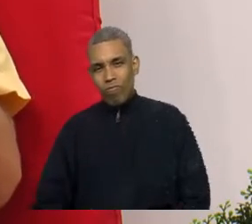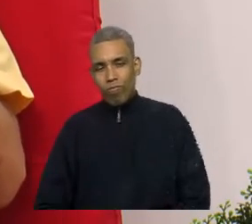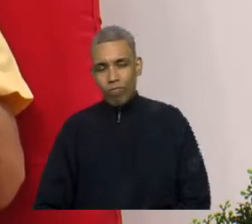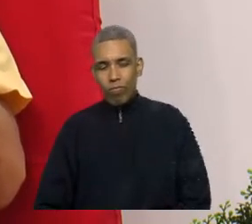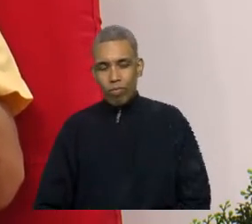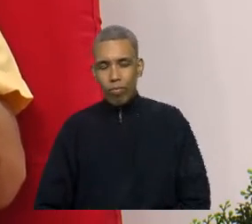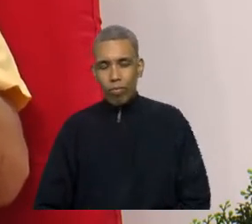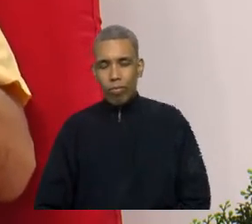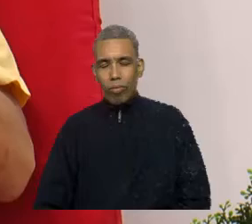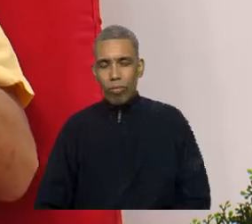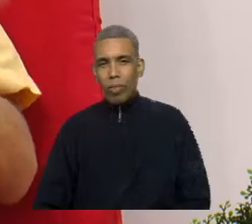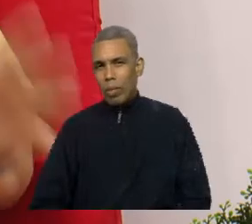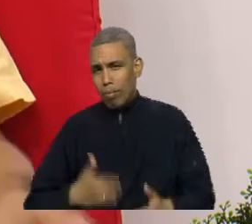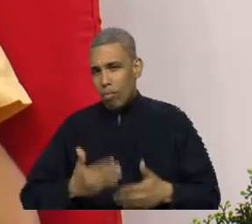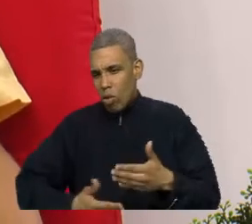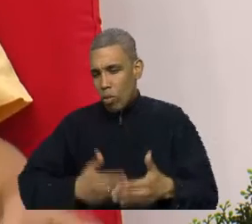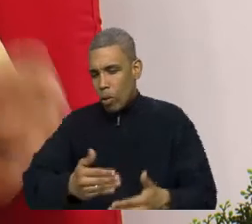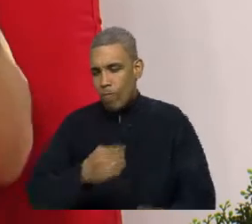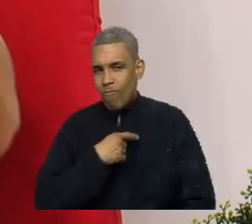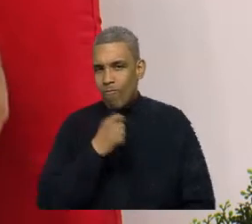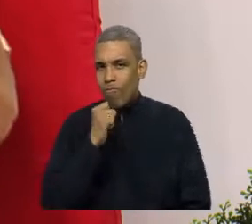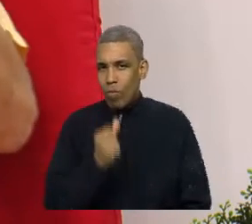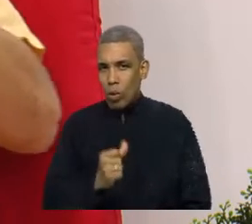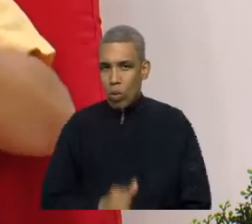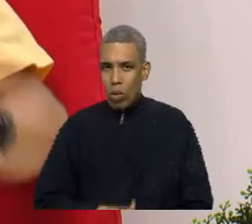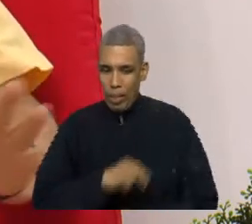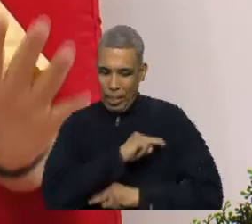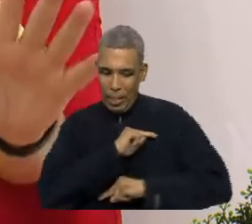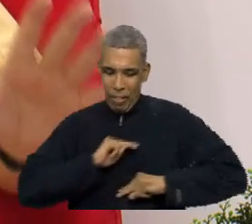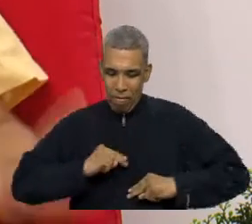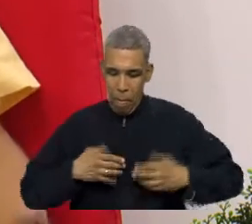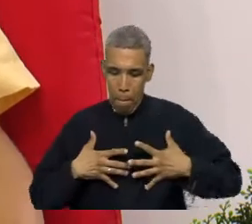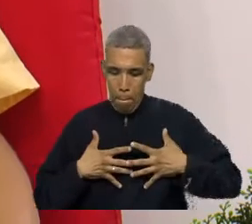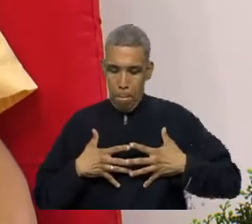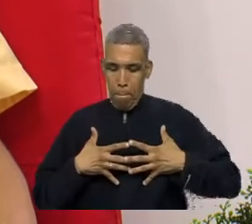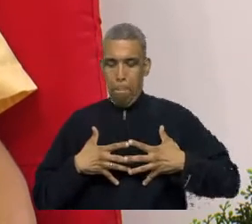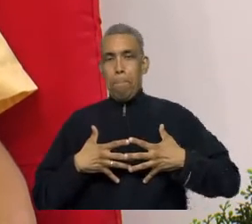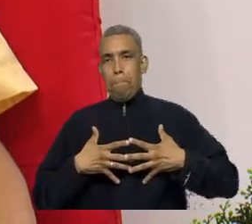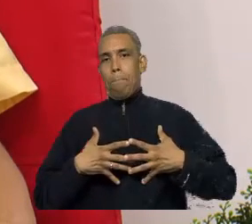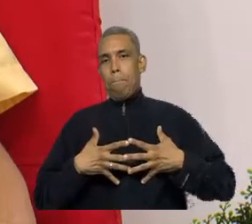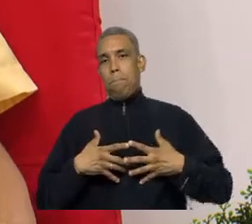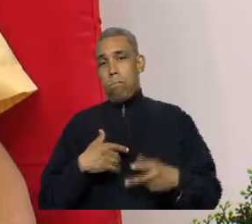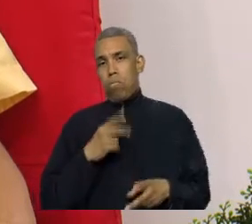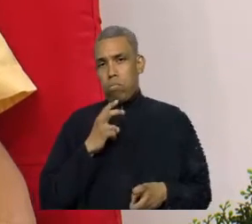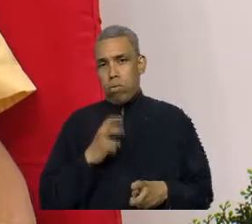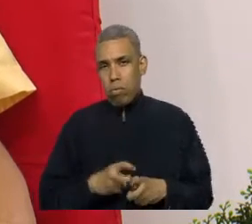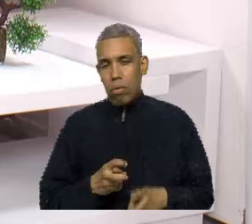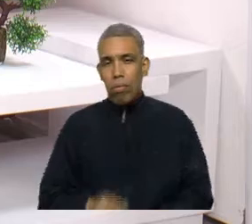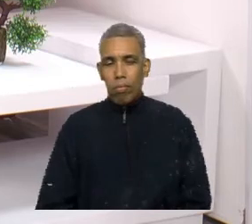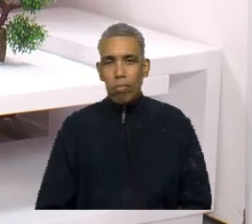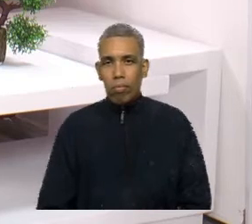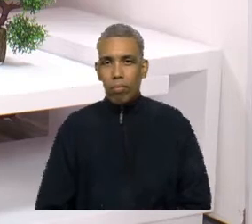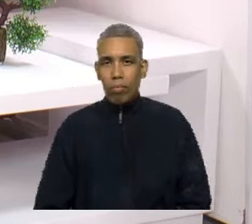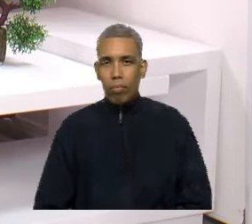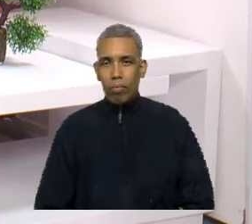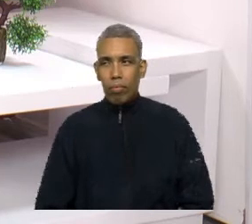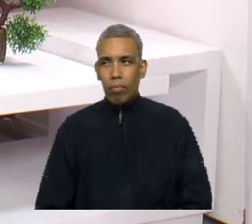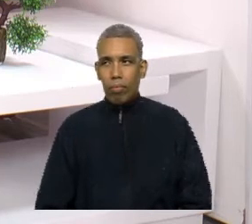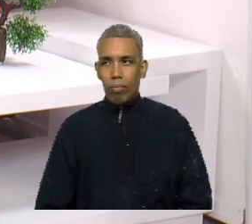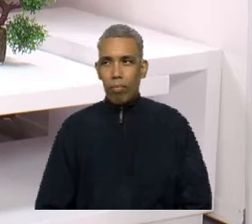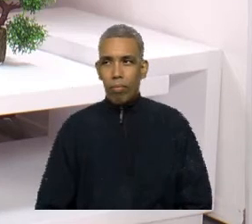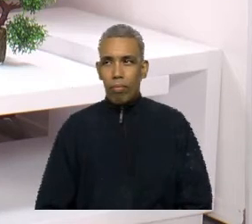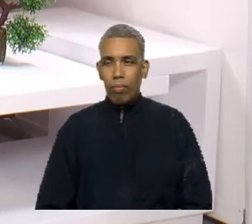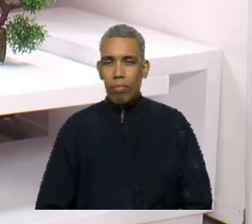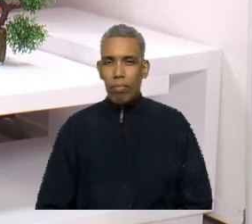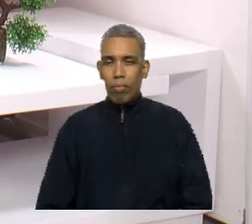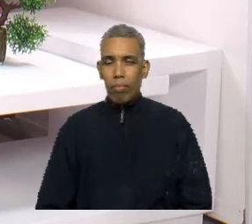y haciéndolo cada vez más, más grande, porque necesita tener mucho más aire. Sí, señor. ¿Y hay forma de